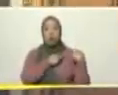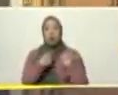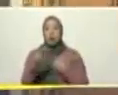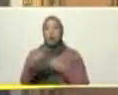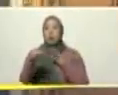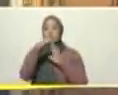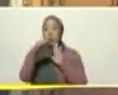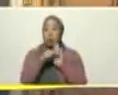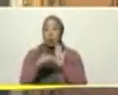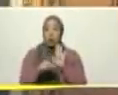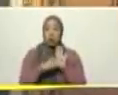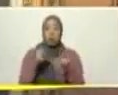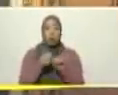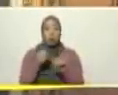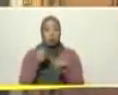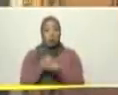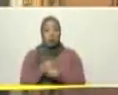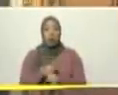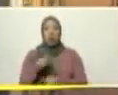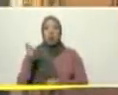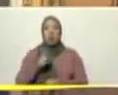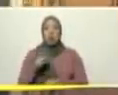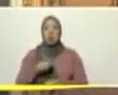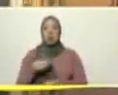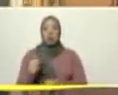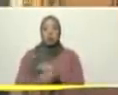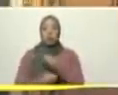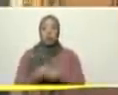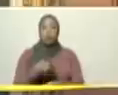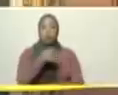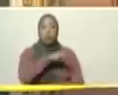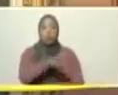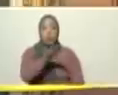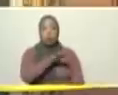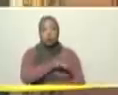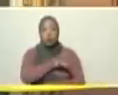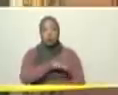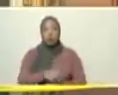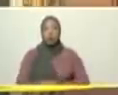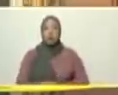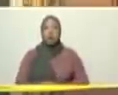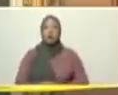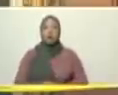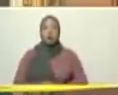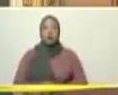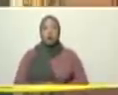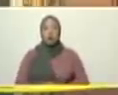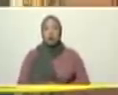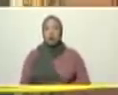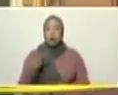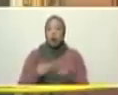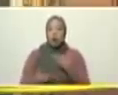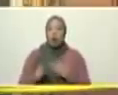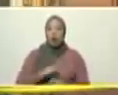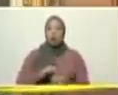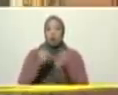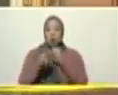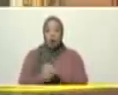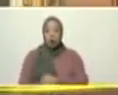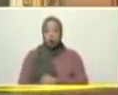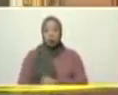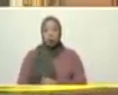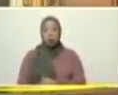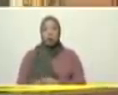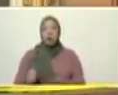metodología que ellos desde Chile gestaron. Metodología